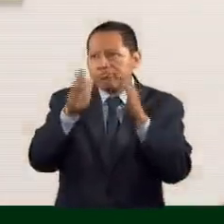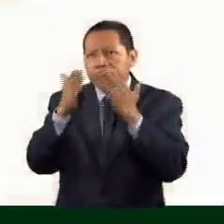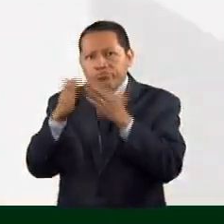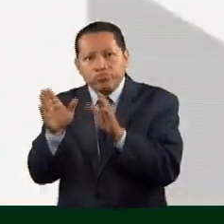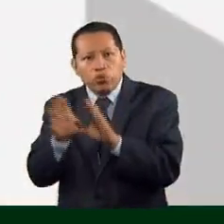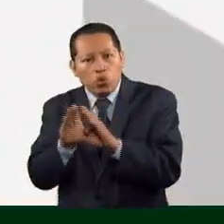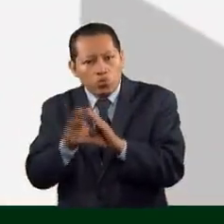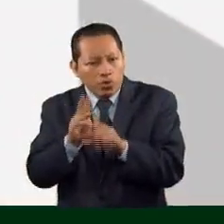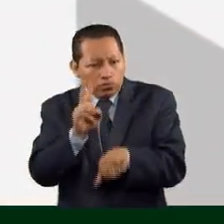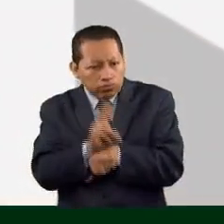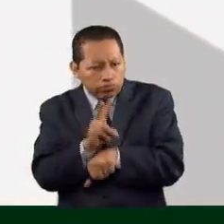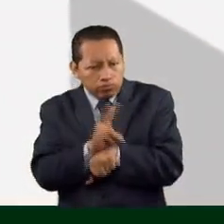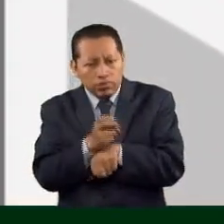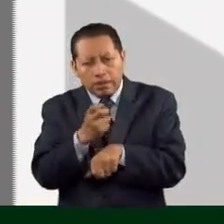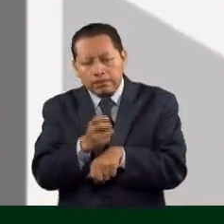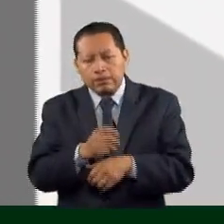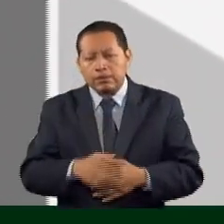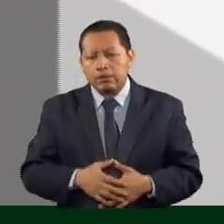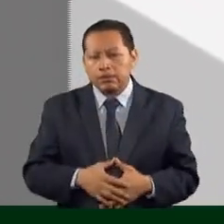vigilo